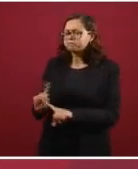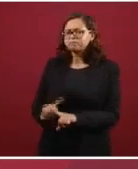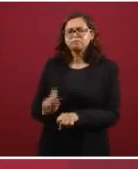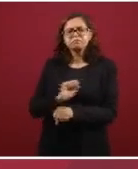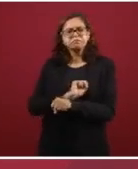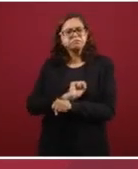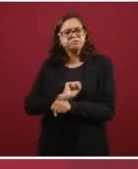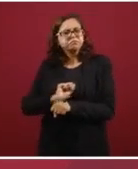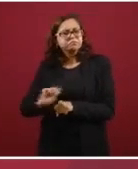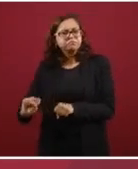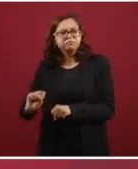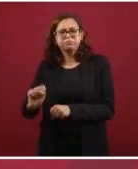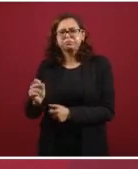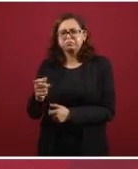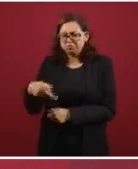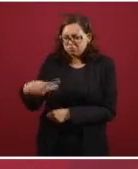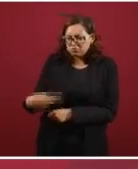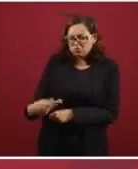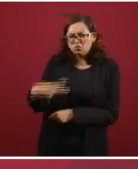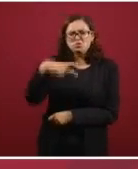que se producen en México